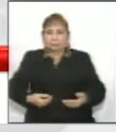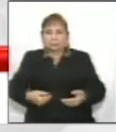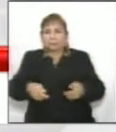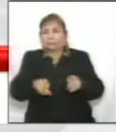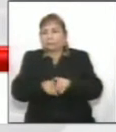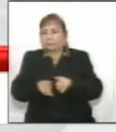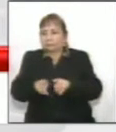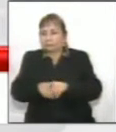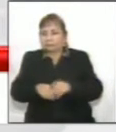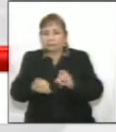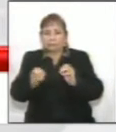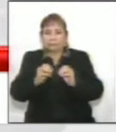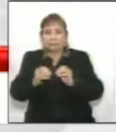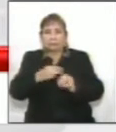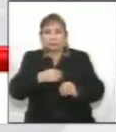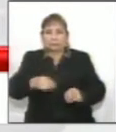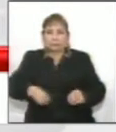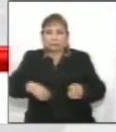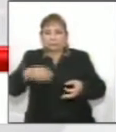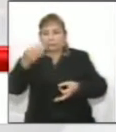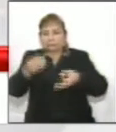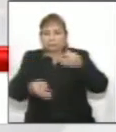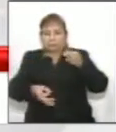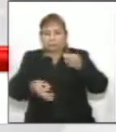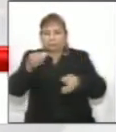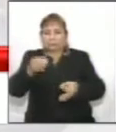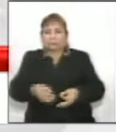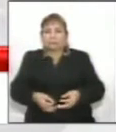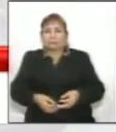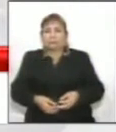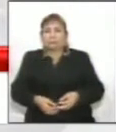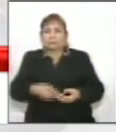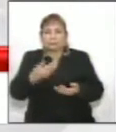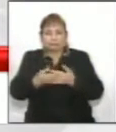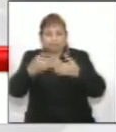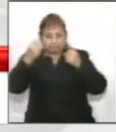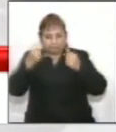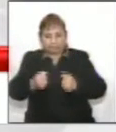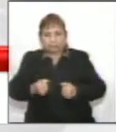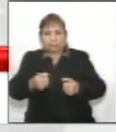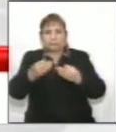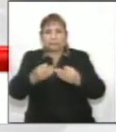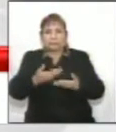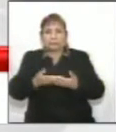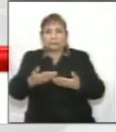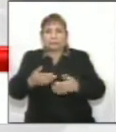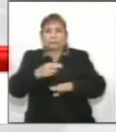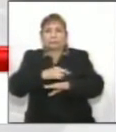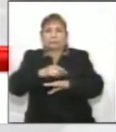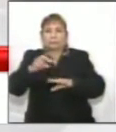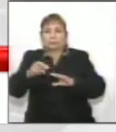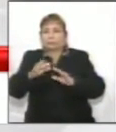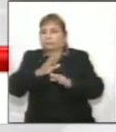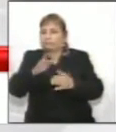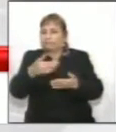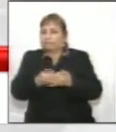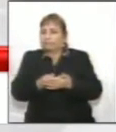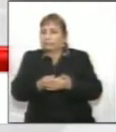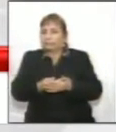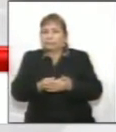ente adscrito al Ministerio de Justicia, pero con una autonomía funcional plena que se encargue de nombrar